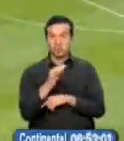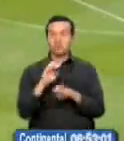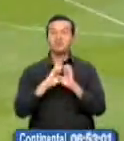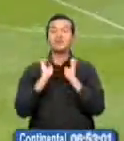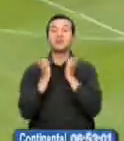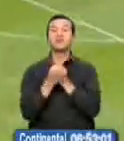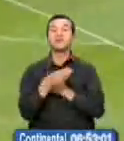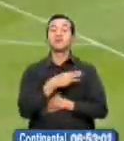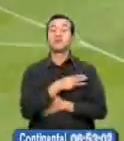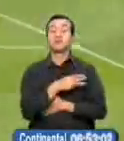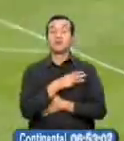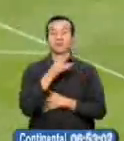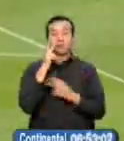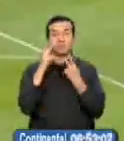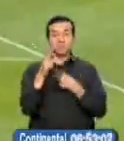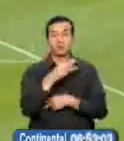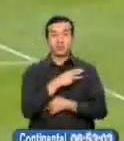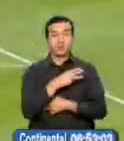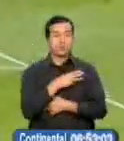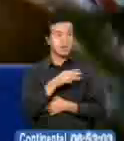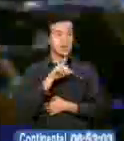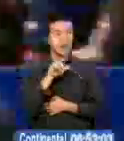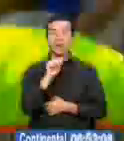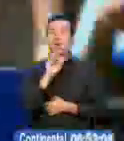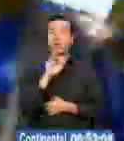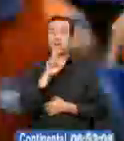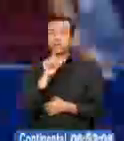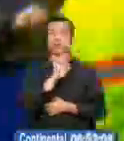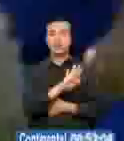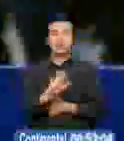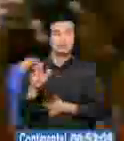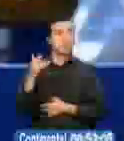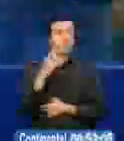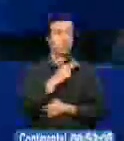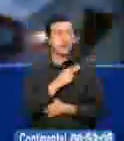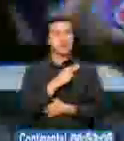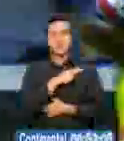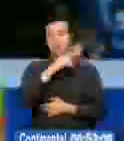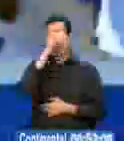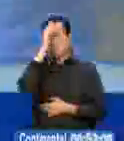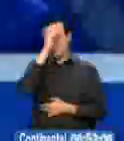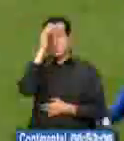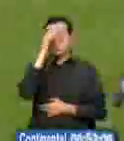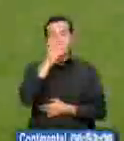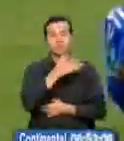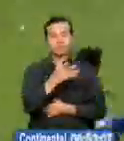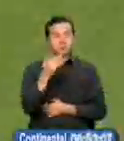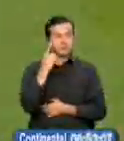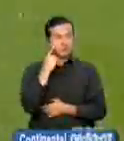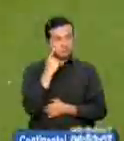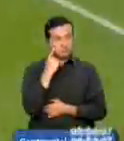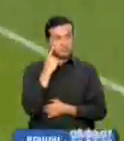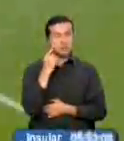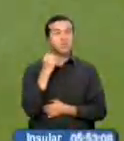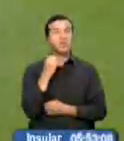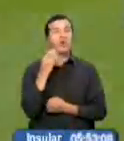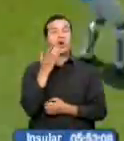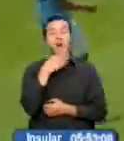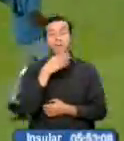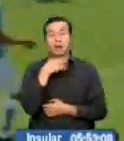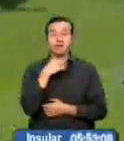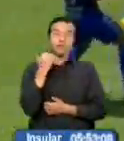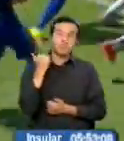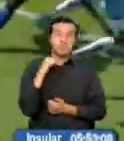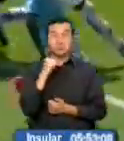Capuel. Aquí el gol de Melec con Osvaldo Lastra, que se ponía en ventaja sobre la Universidad Católica. Melec tenía que ganar y esperar el resultado de Ambato, a ver si